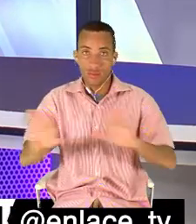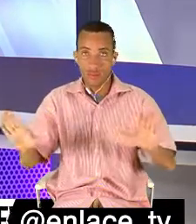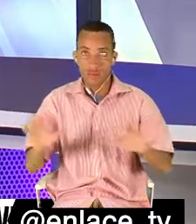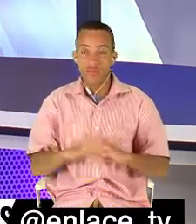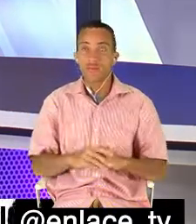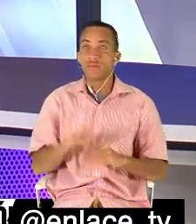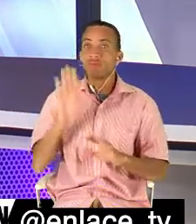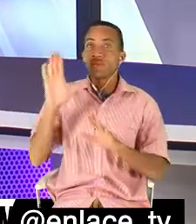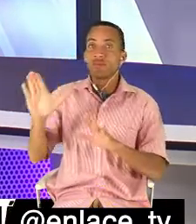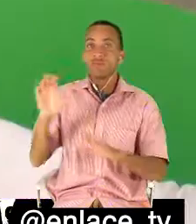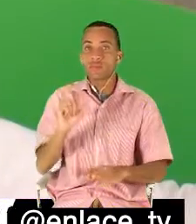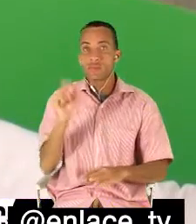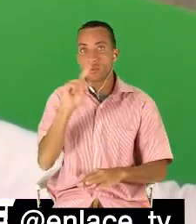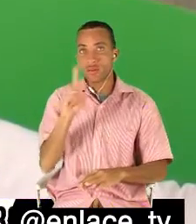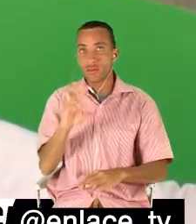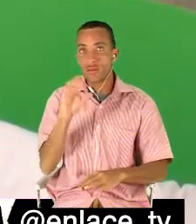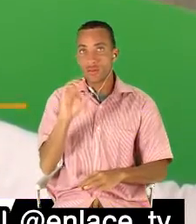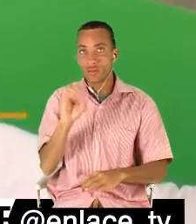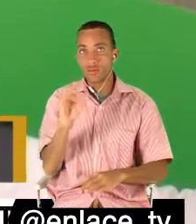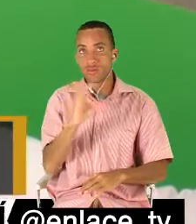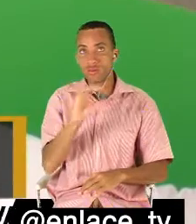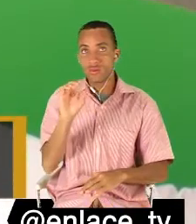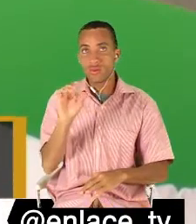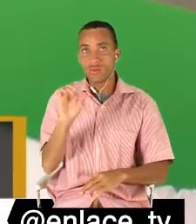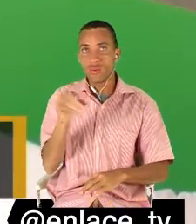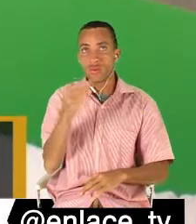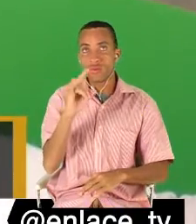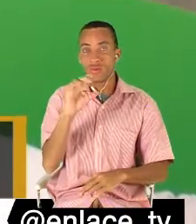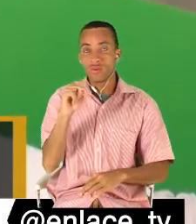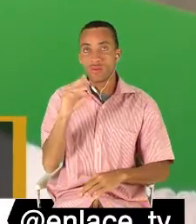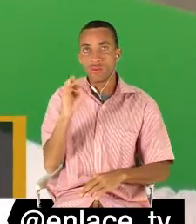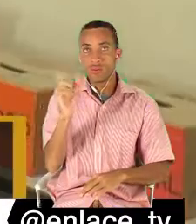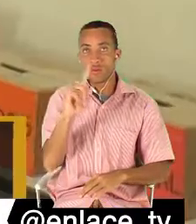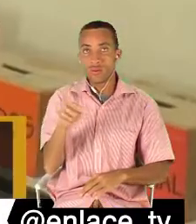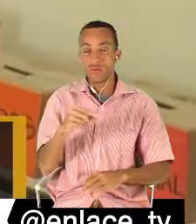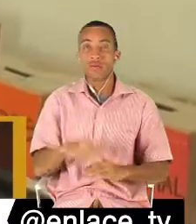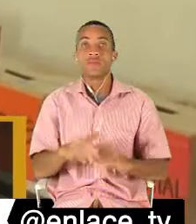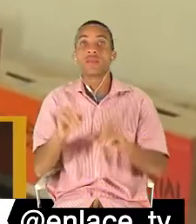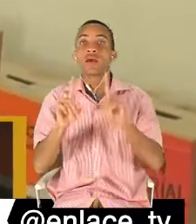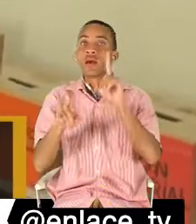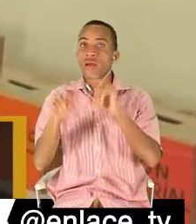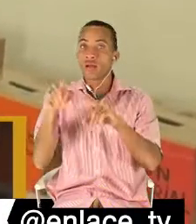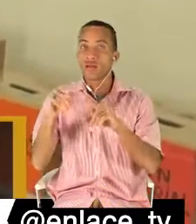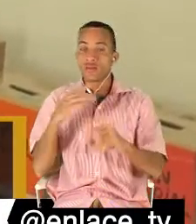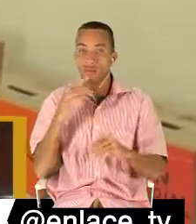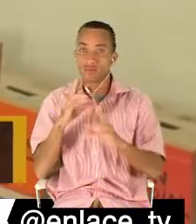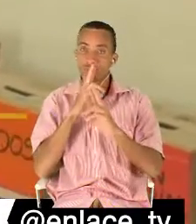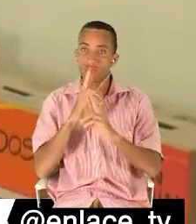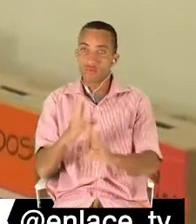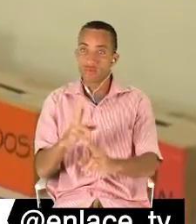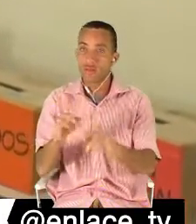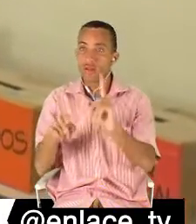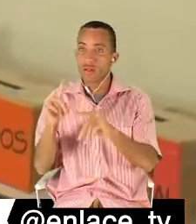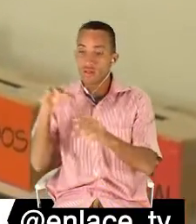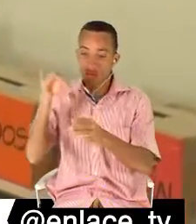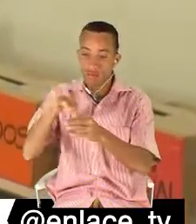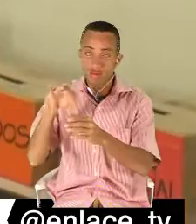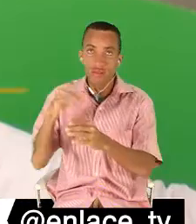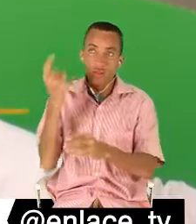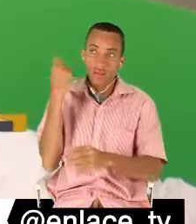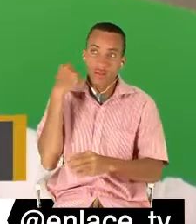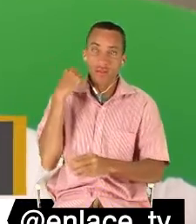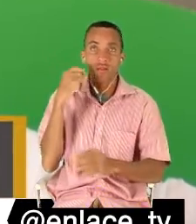instancia. La secretaria de gobierno encargada, Mayer Luyoki, se ha referido al estado en que se encuentran los resultados de las elecciones comunales realizadas en abril